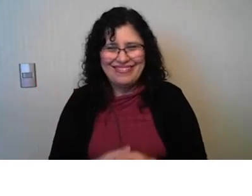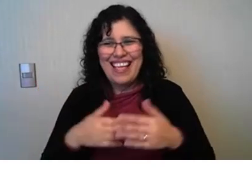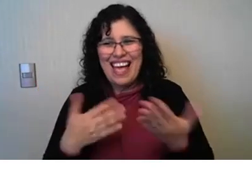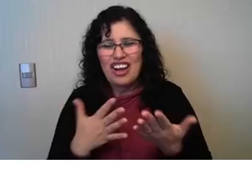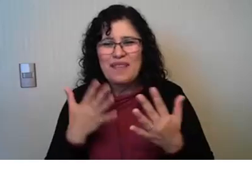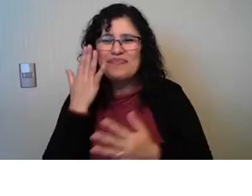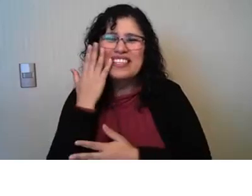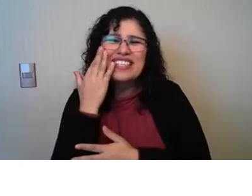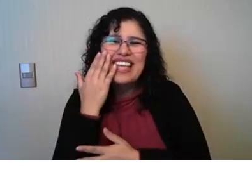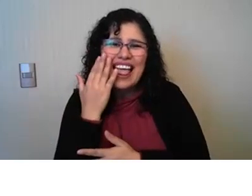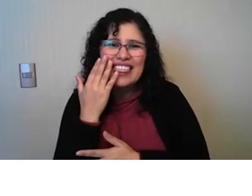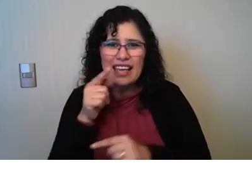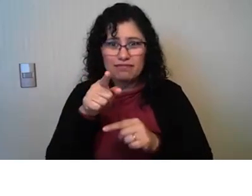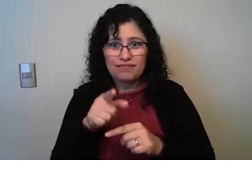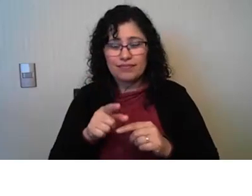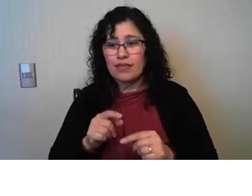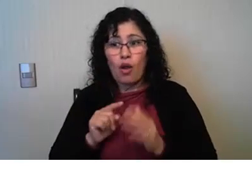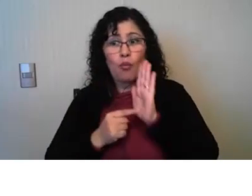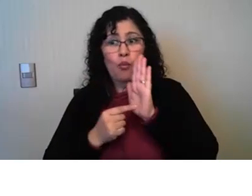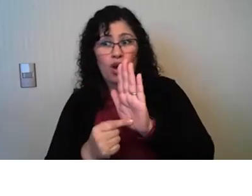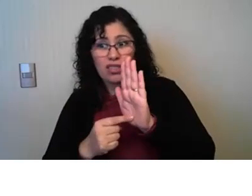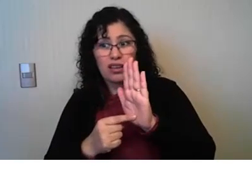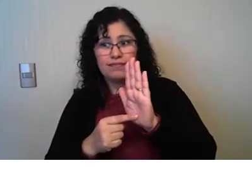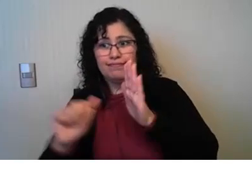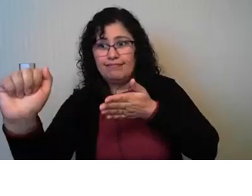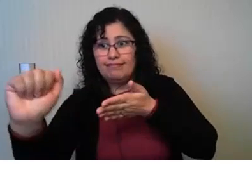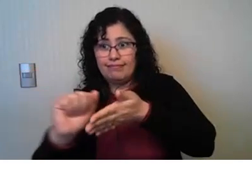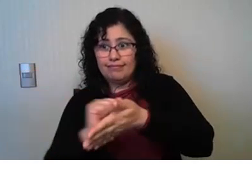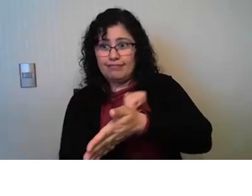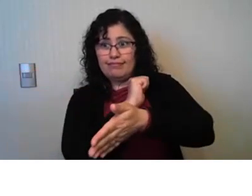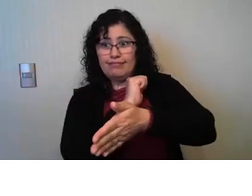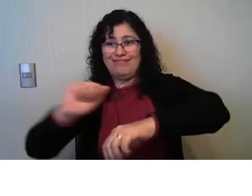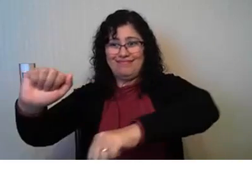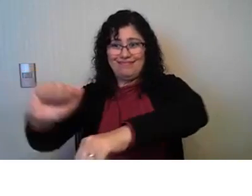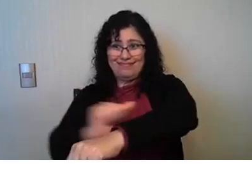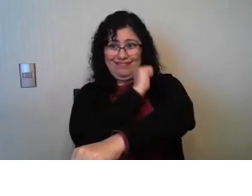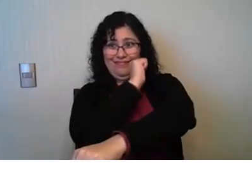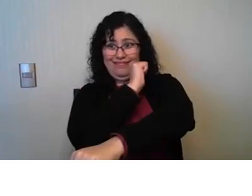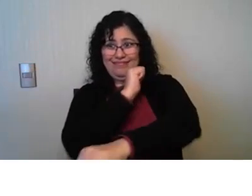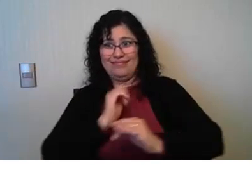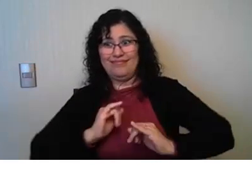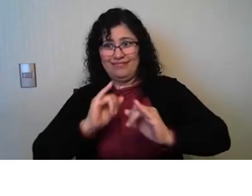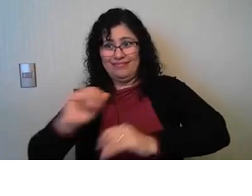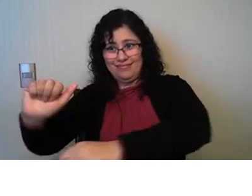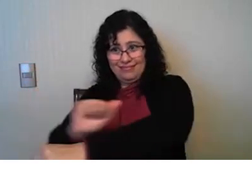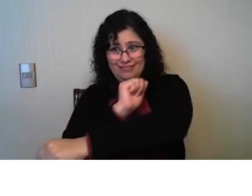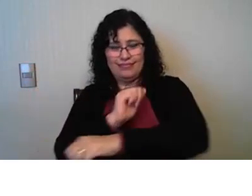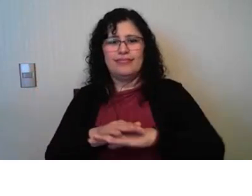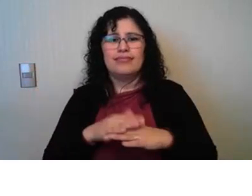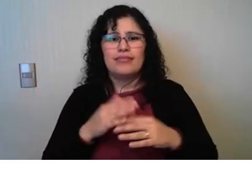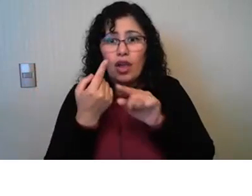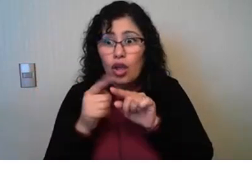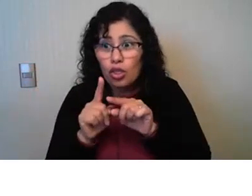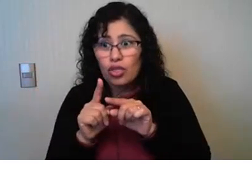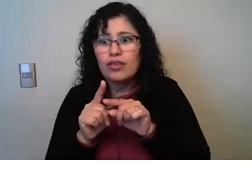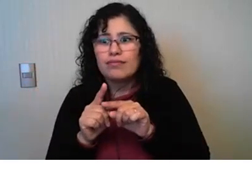es aferencia, es decir, lo que le está llegando a través de los pedúnculos cerebelosos. Y esto que está acá